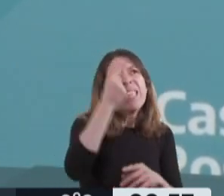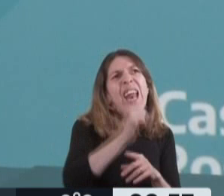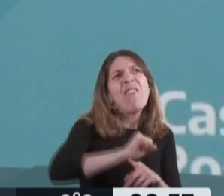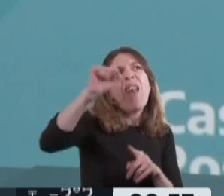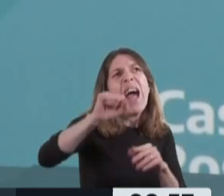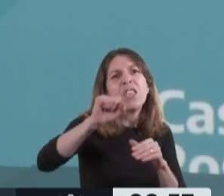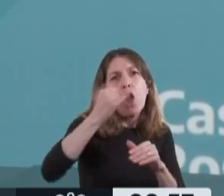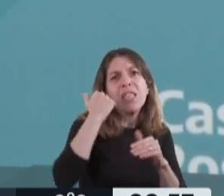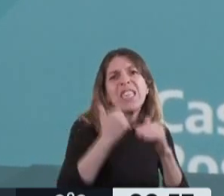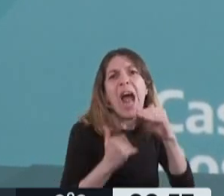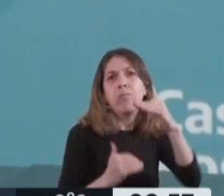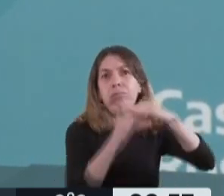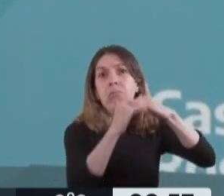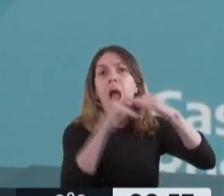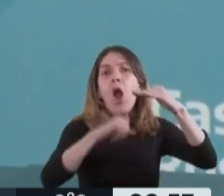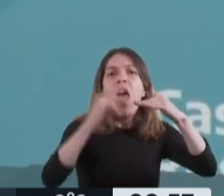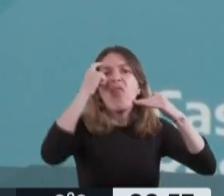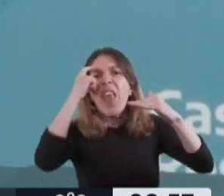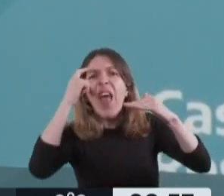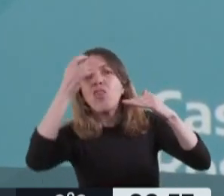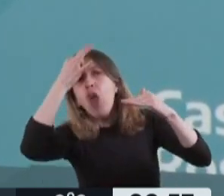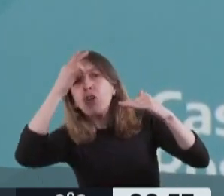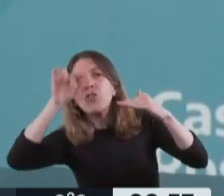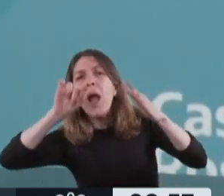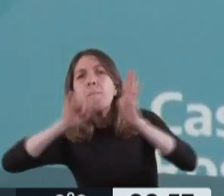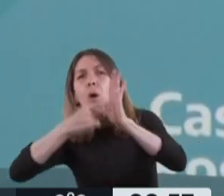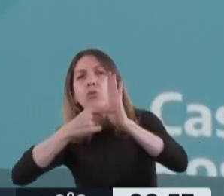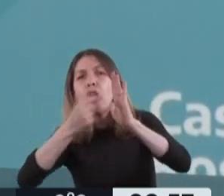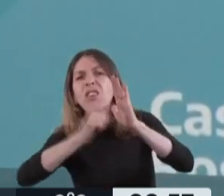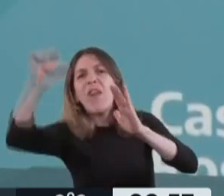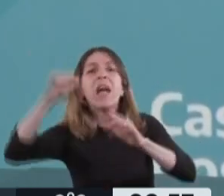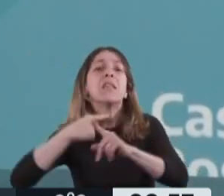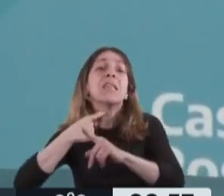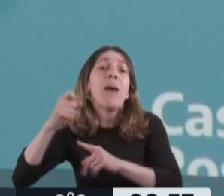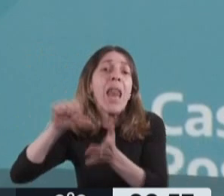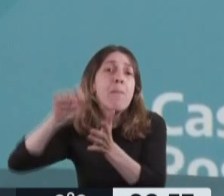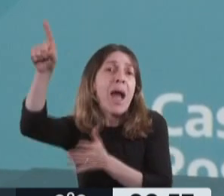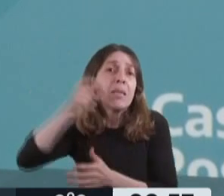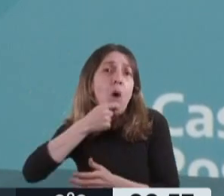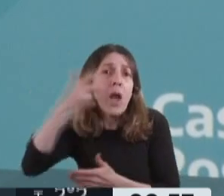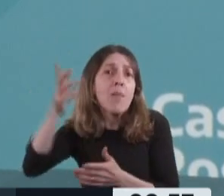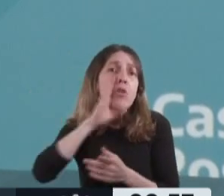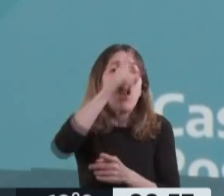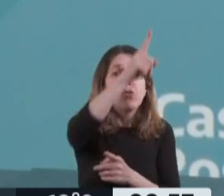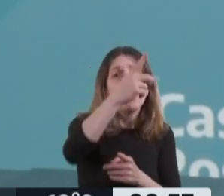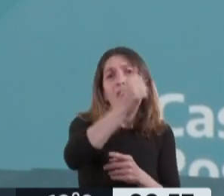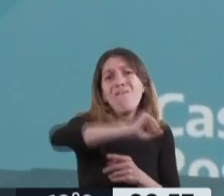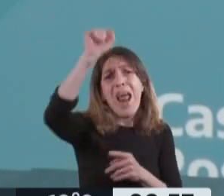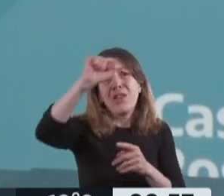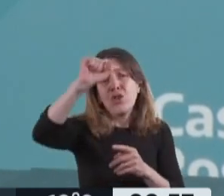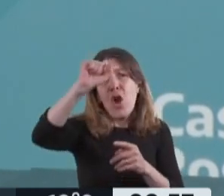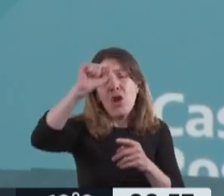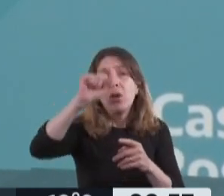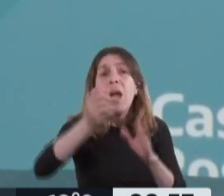fraccionarias y que ahora están con 10 o 12 puntos de inflación digo el caso de españa- o lo que ha subido la inflación en los eeuu todo eso tiene un impacto